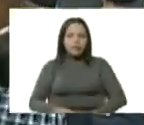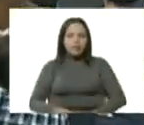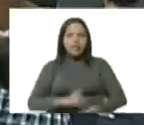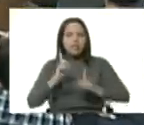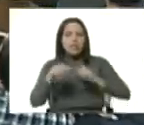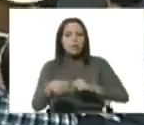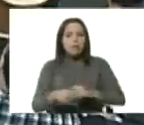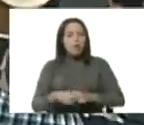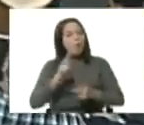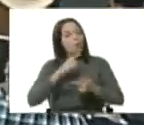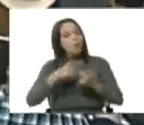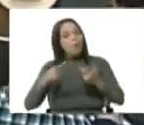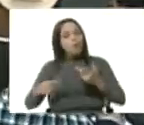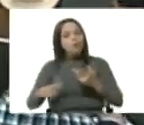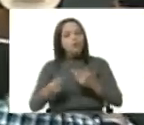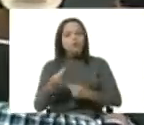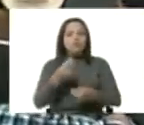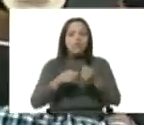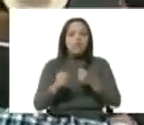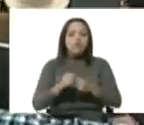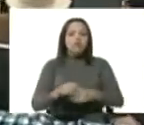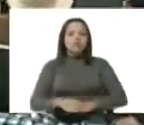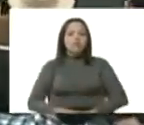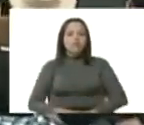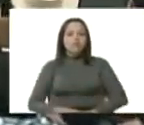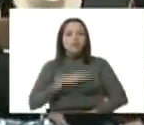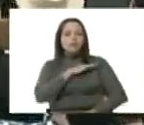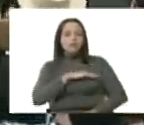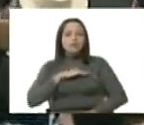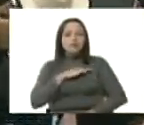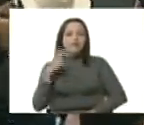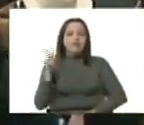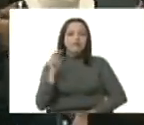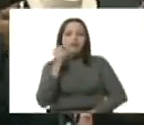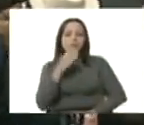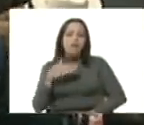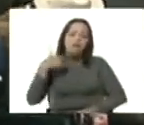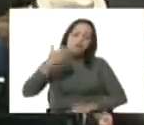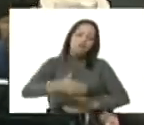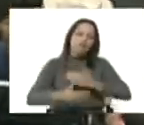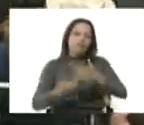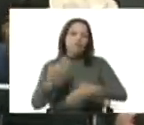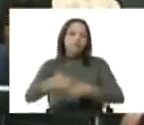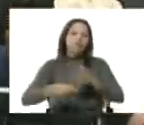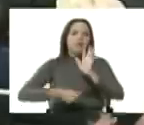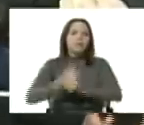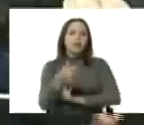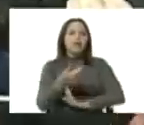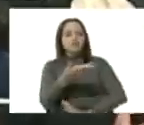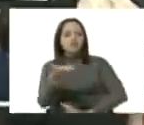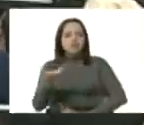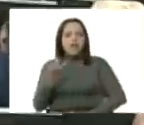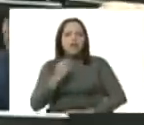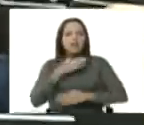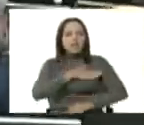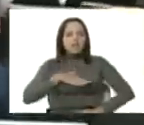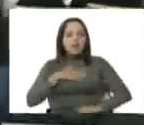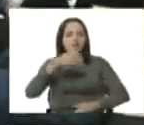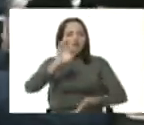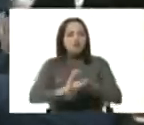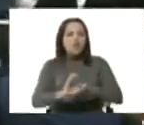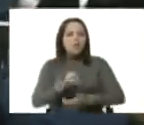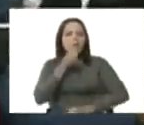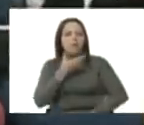divisas convertibles para que la misión Venezuela Bella avance aún más y ustedes tengan la satisfacción de tener ciudades